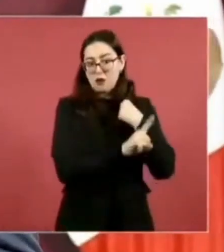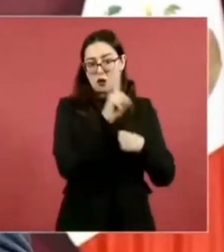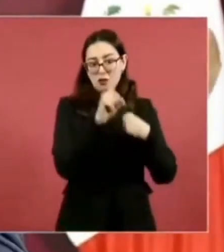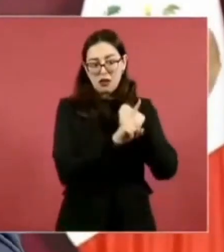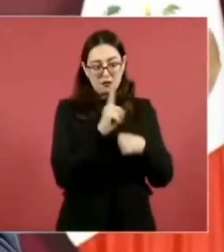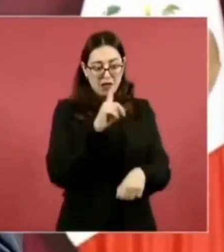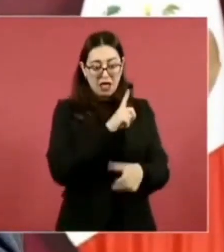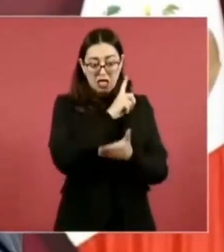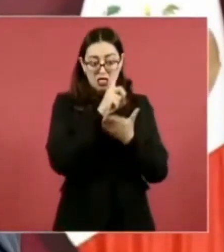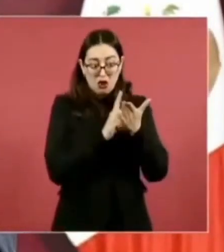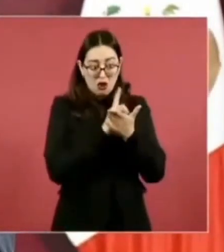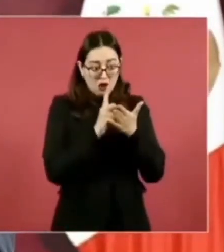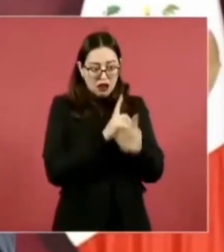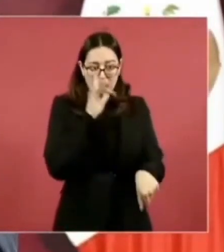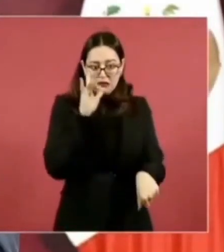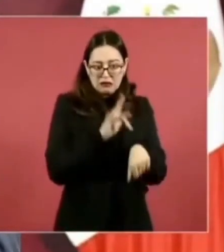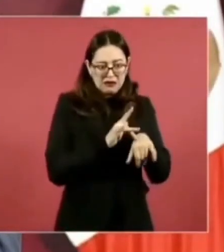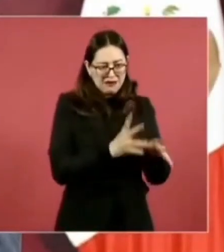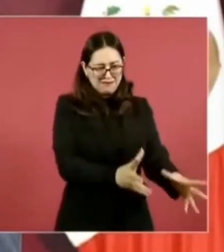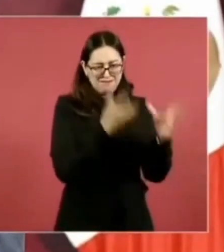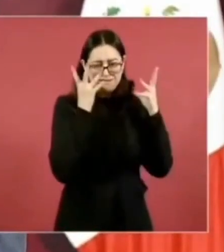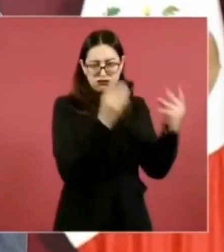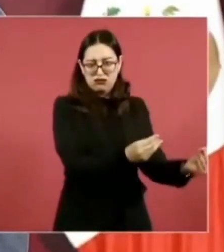de sangre azul,